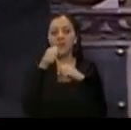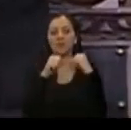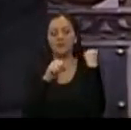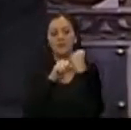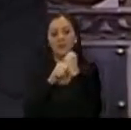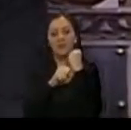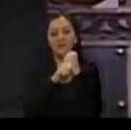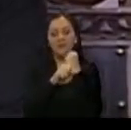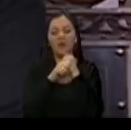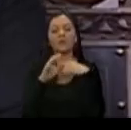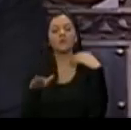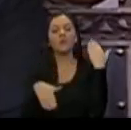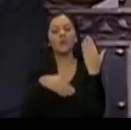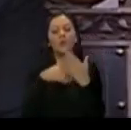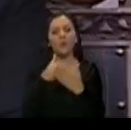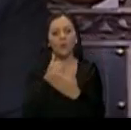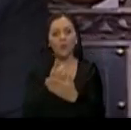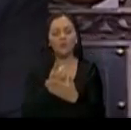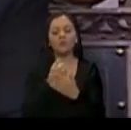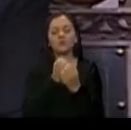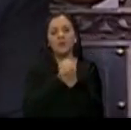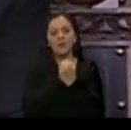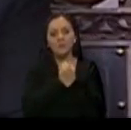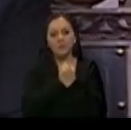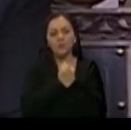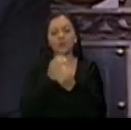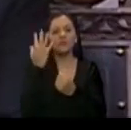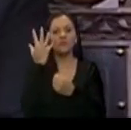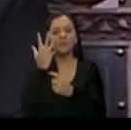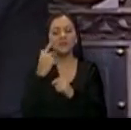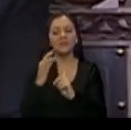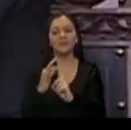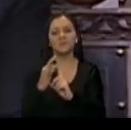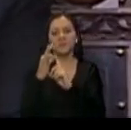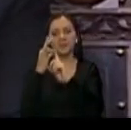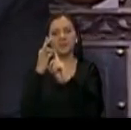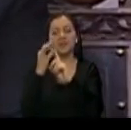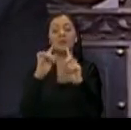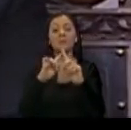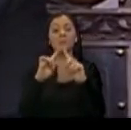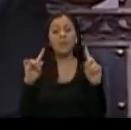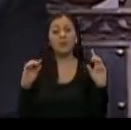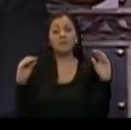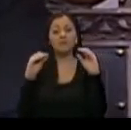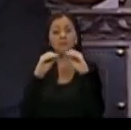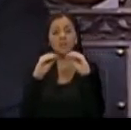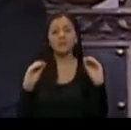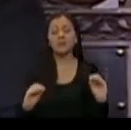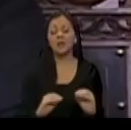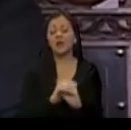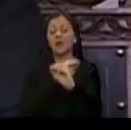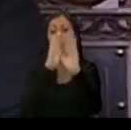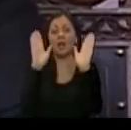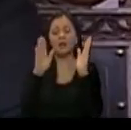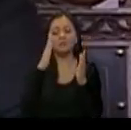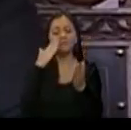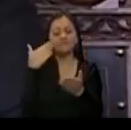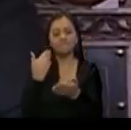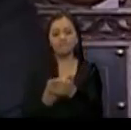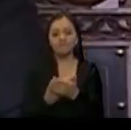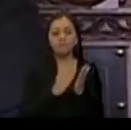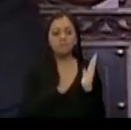propios para este gran acontecimiento. Pero hay algo que debemos tener muy presente y prepararnos desde ya.